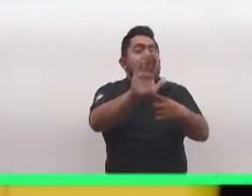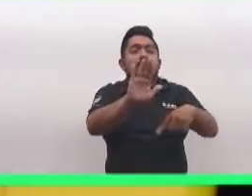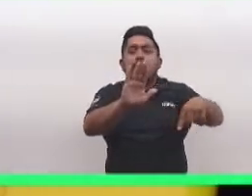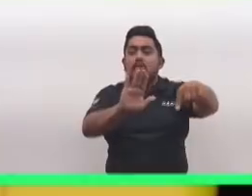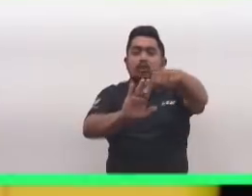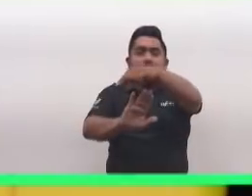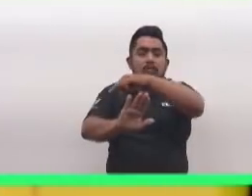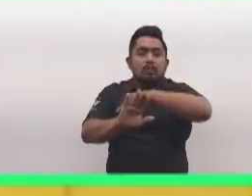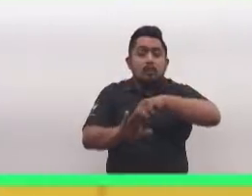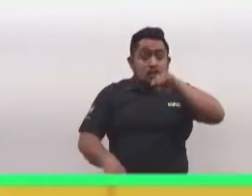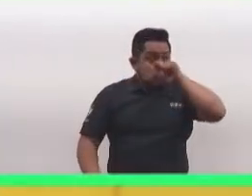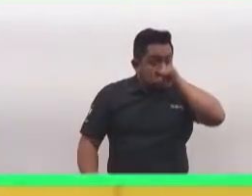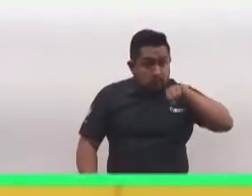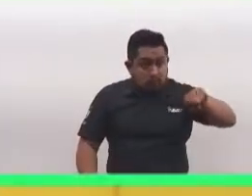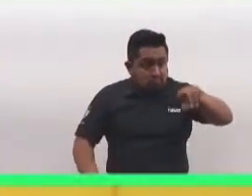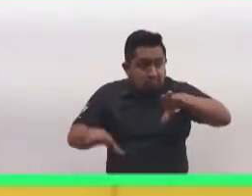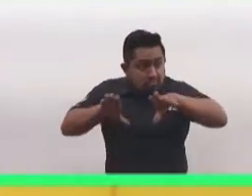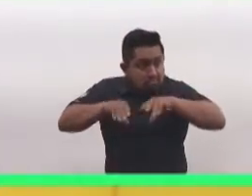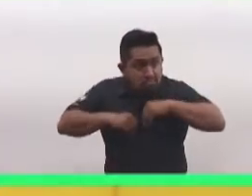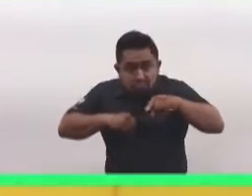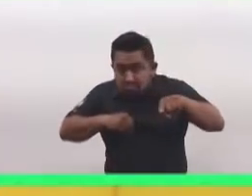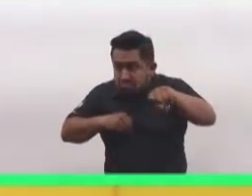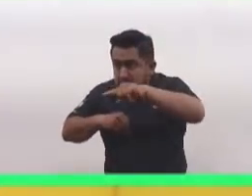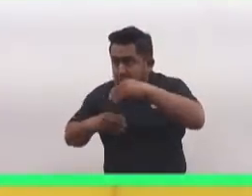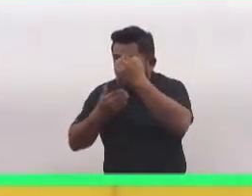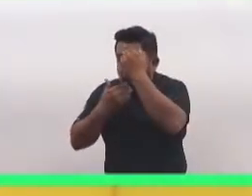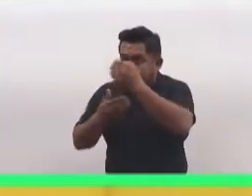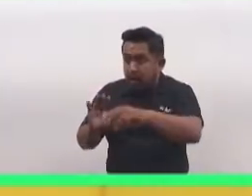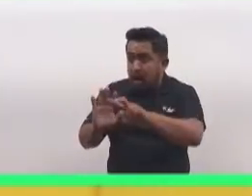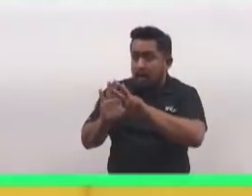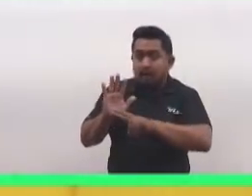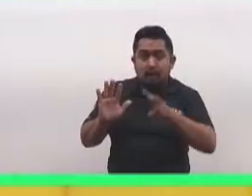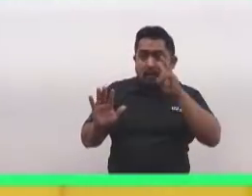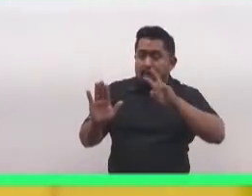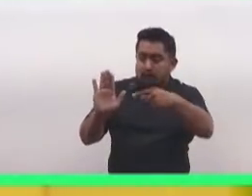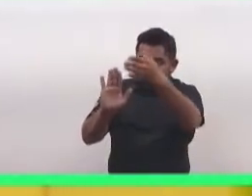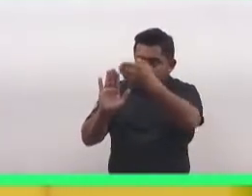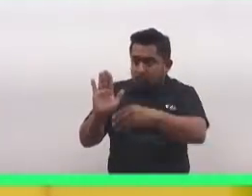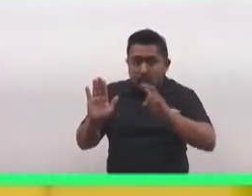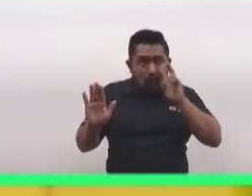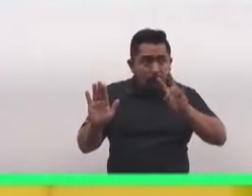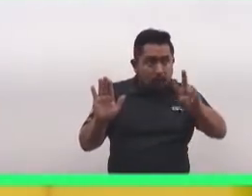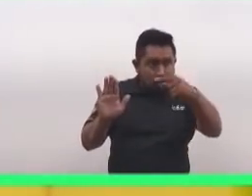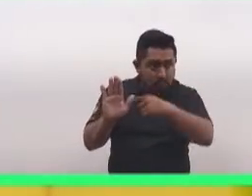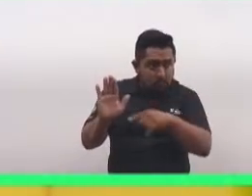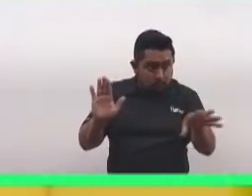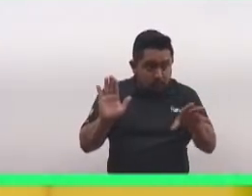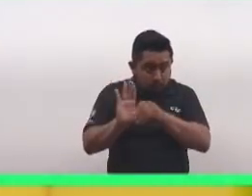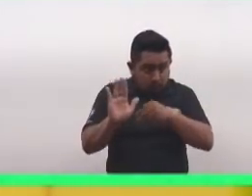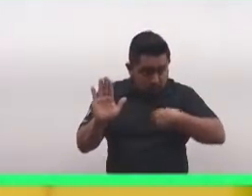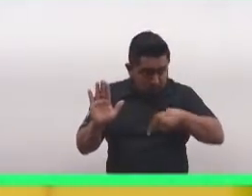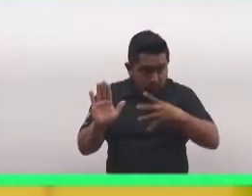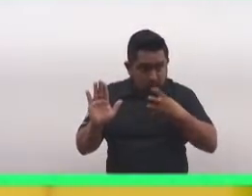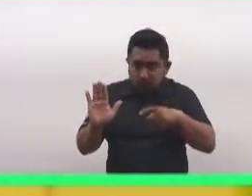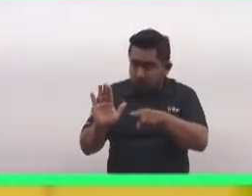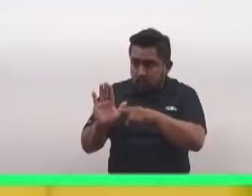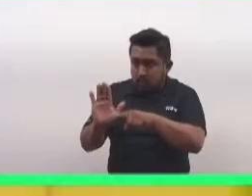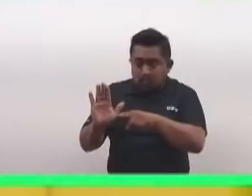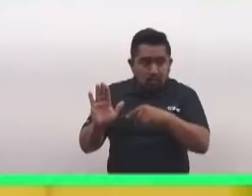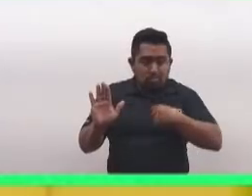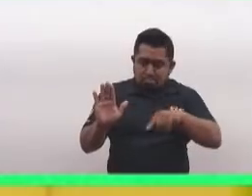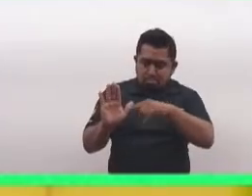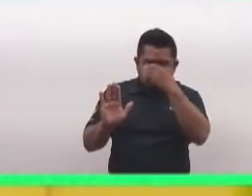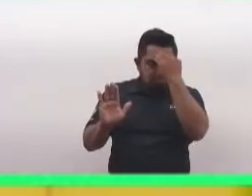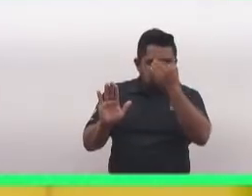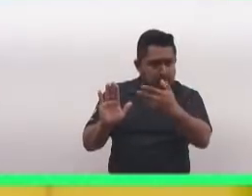si usted quiere seguir en la visión obedecer la visión promover la visión todo lo que tiene que hacer es respetar los